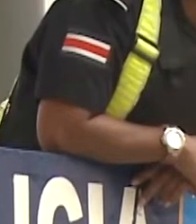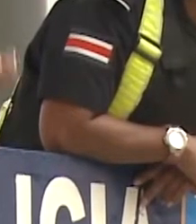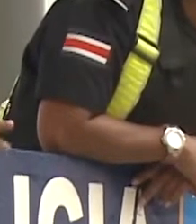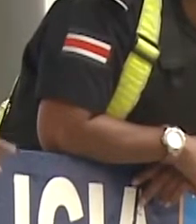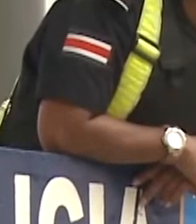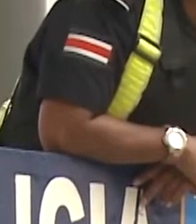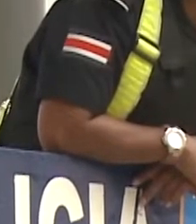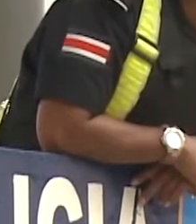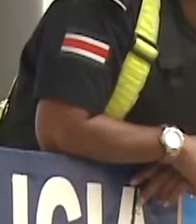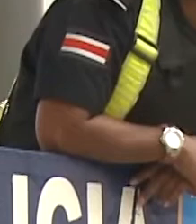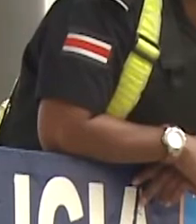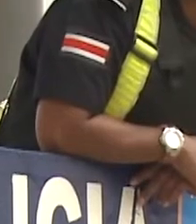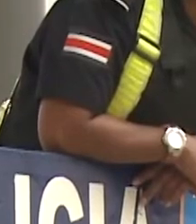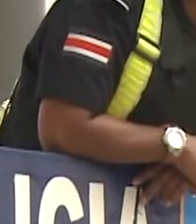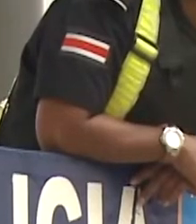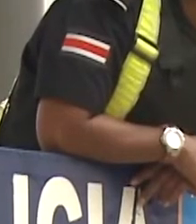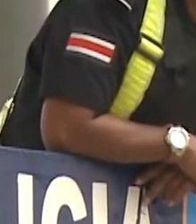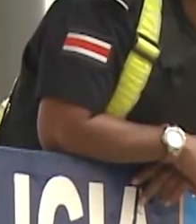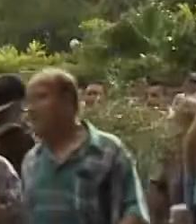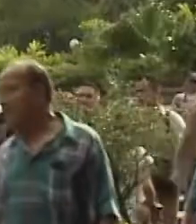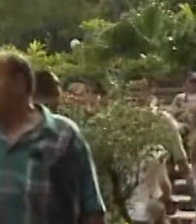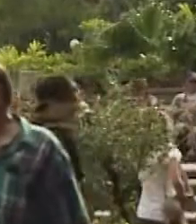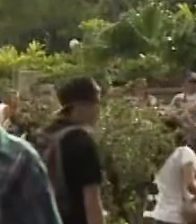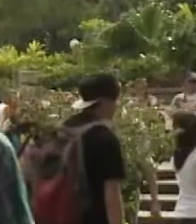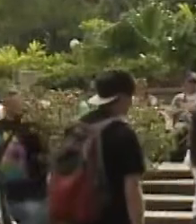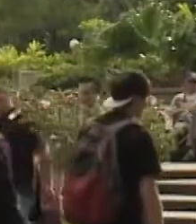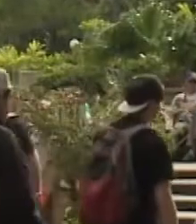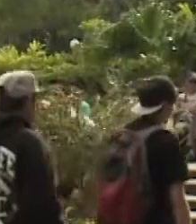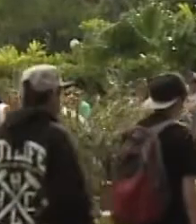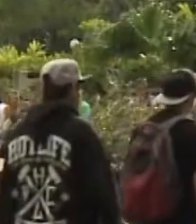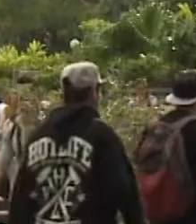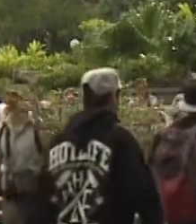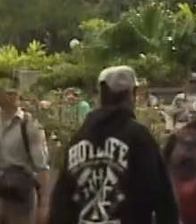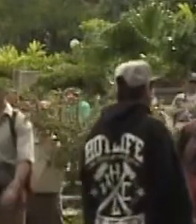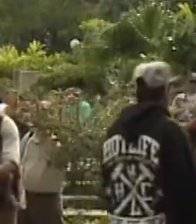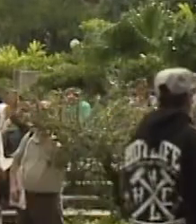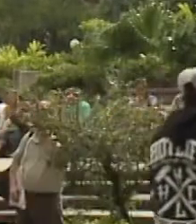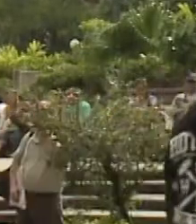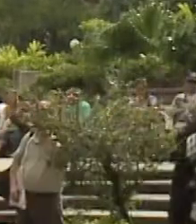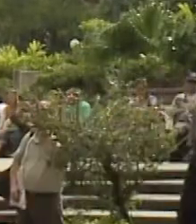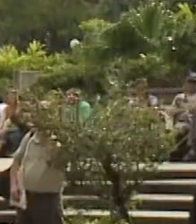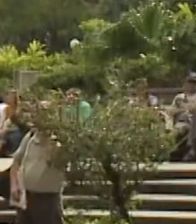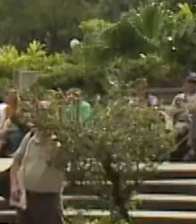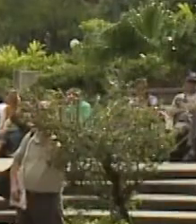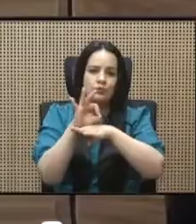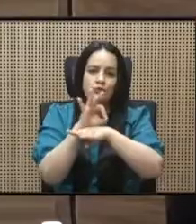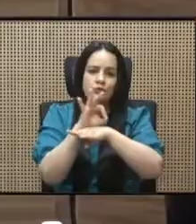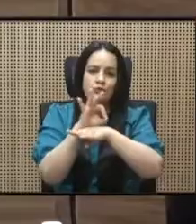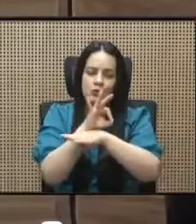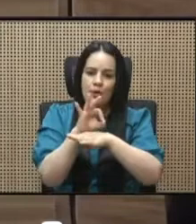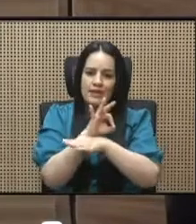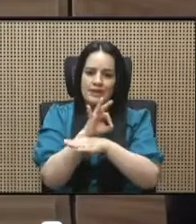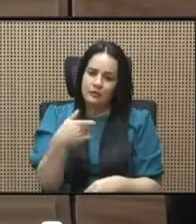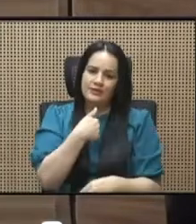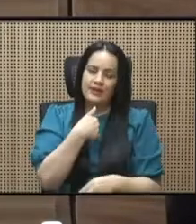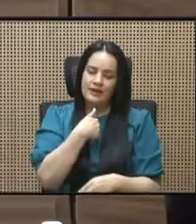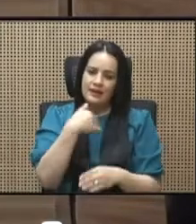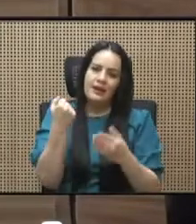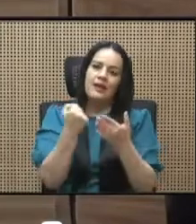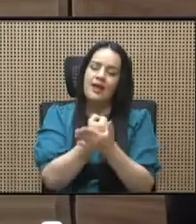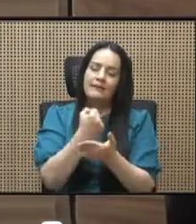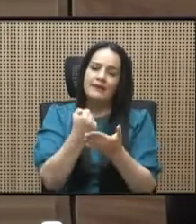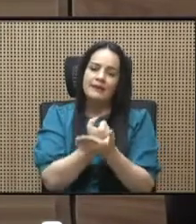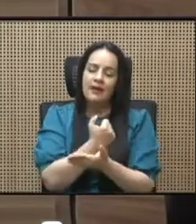alta criminalidad, sino que también apoya la parte ambiental y las situaciones humanitarias. Qué lamentable